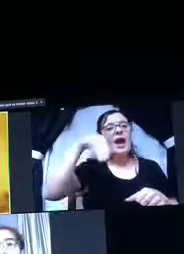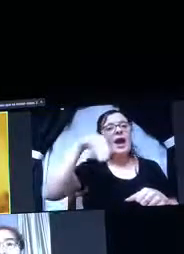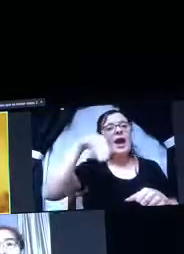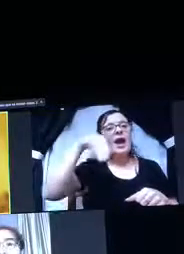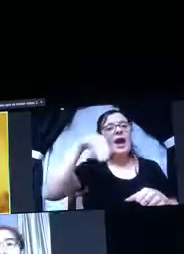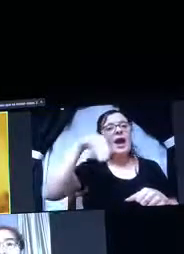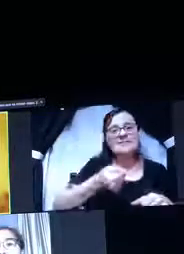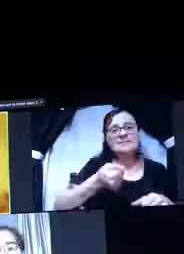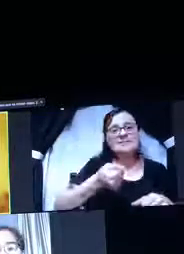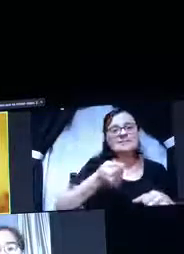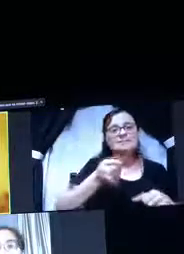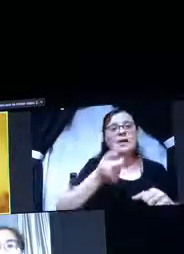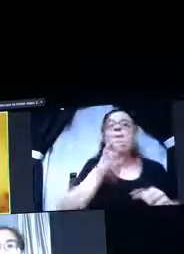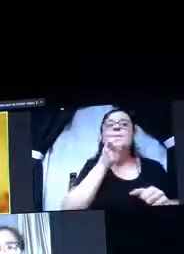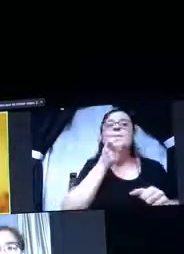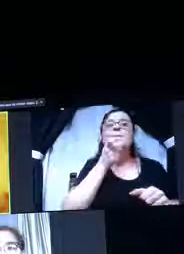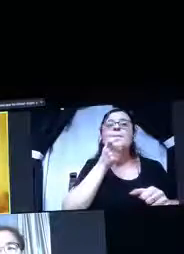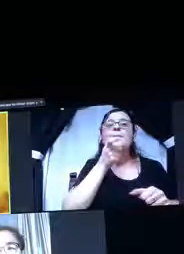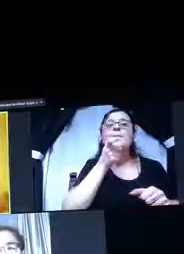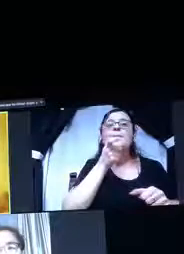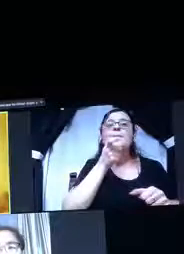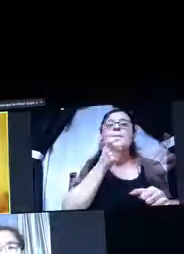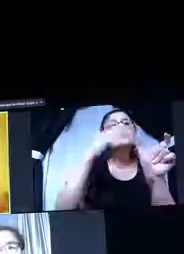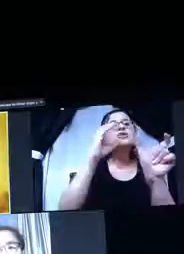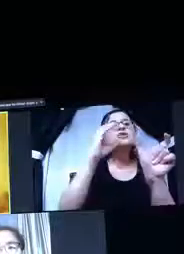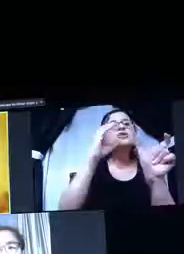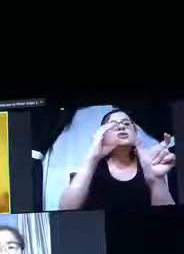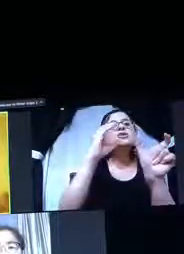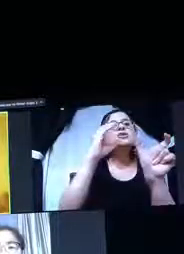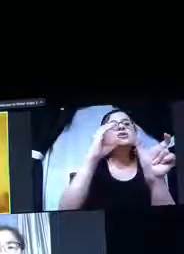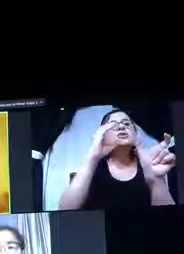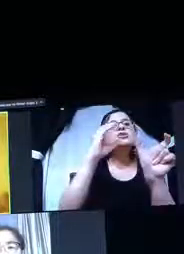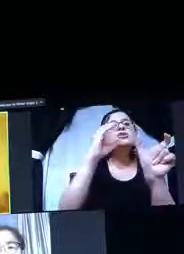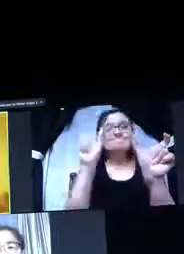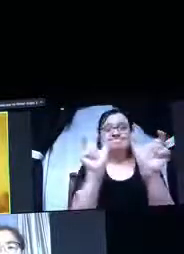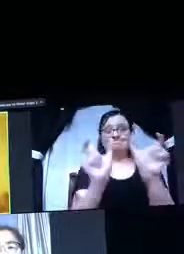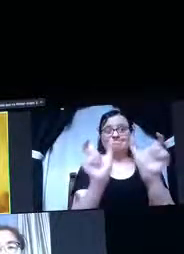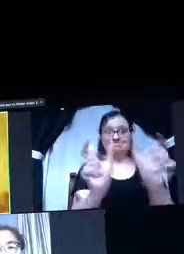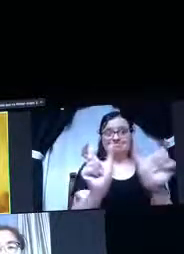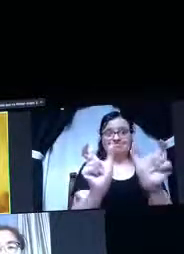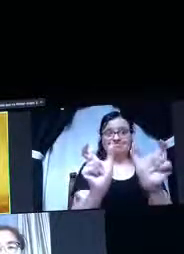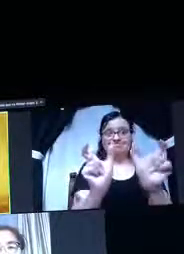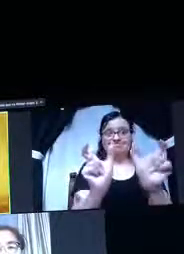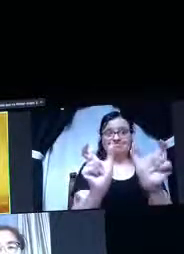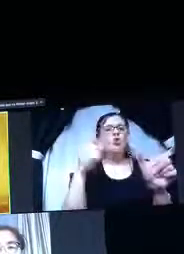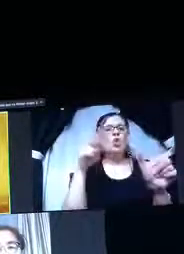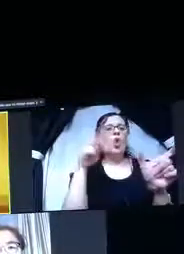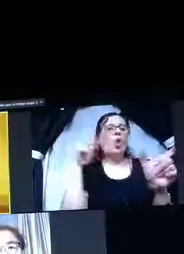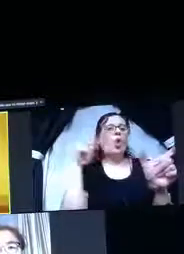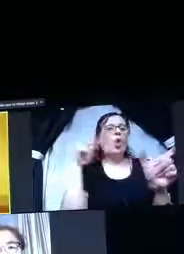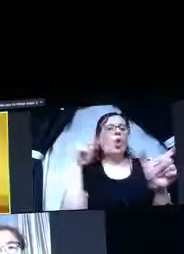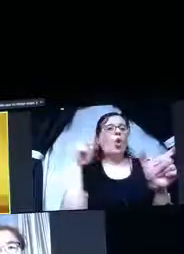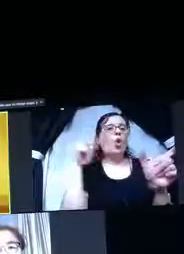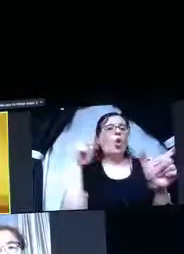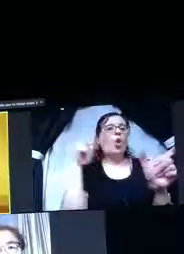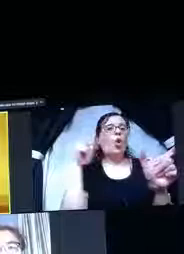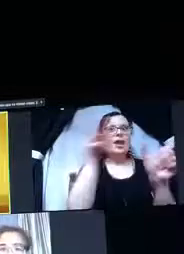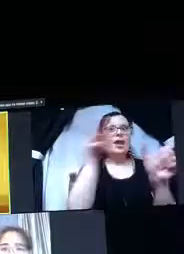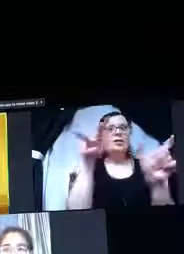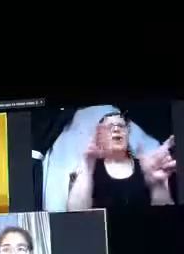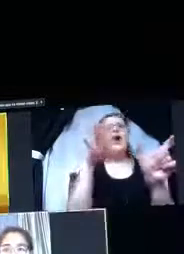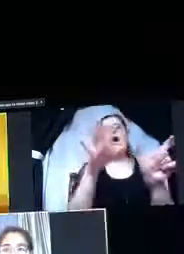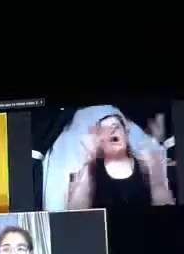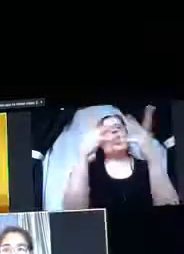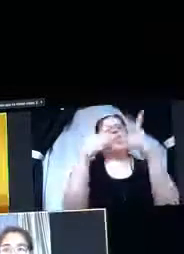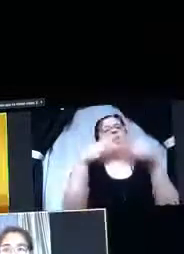tiene otras formas de conectar la información, que no es lo mismo que en el español las preposiciones. Y